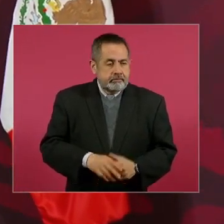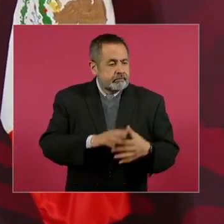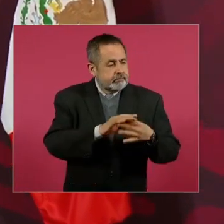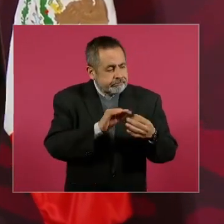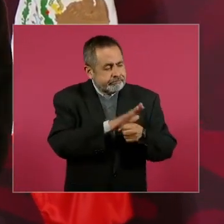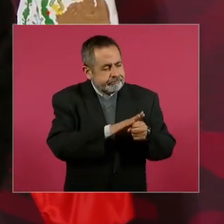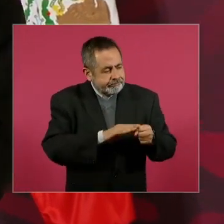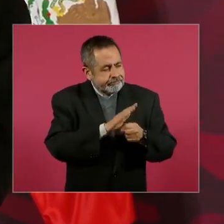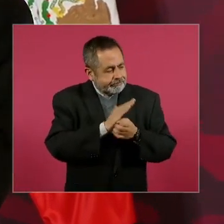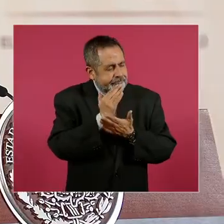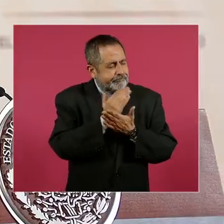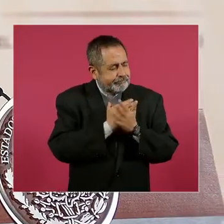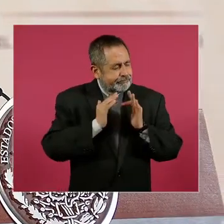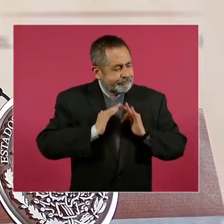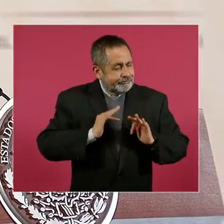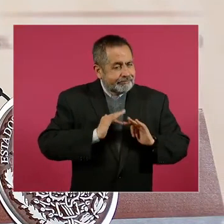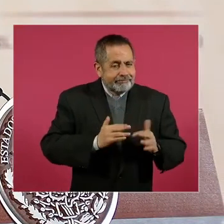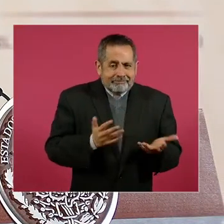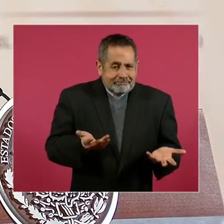consolarlos?